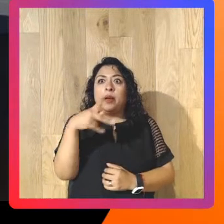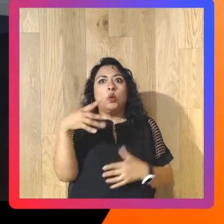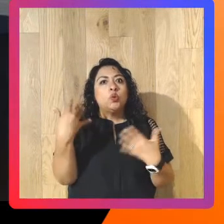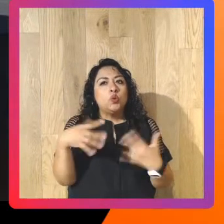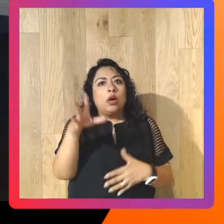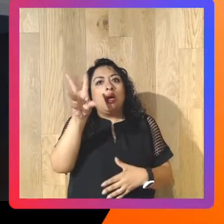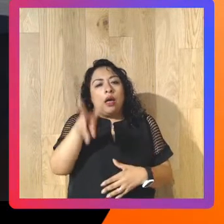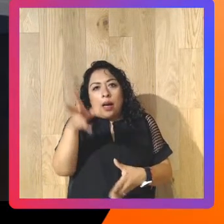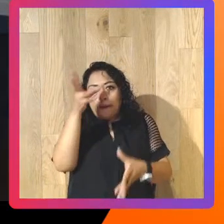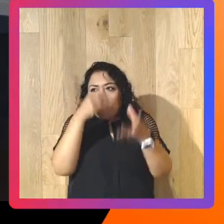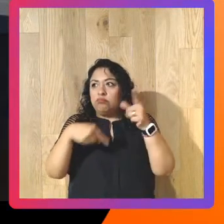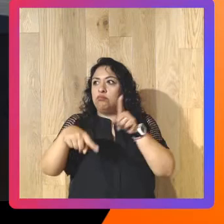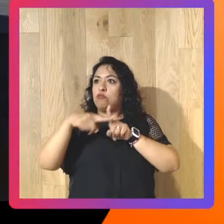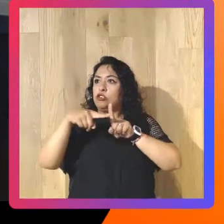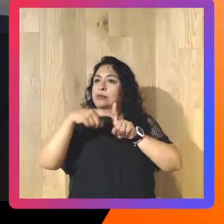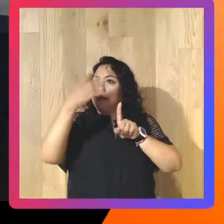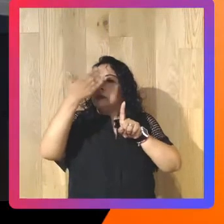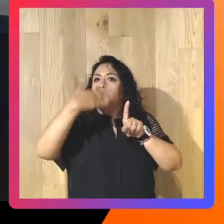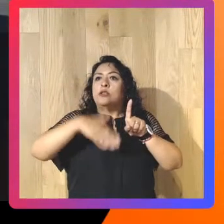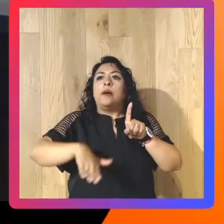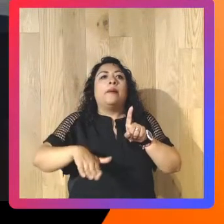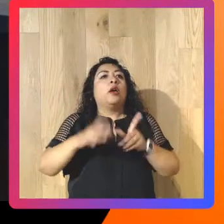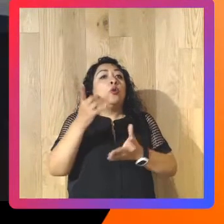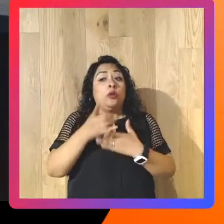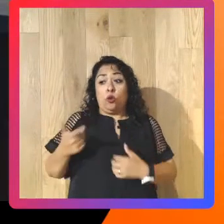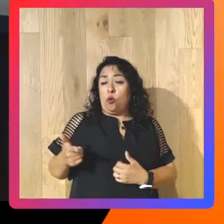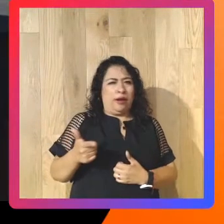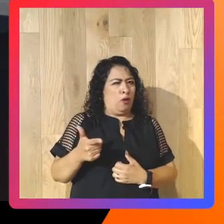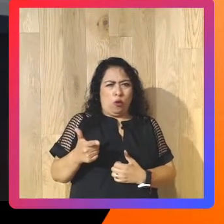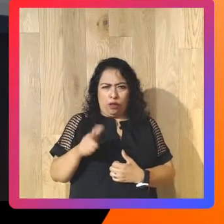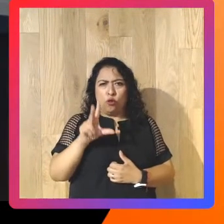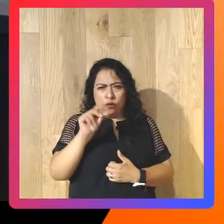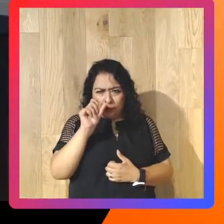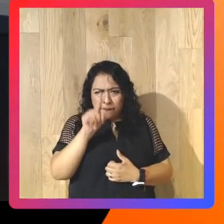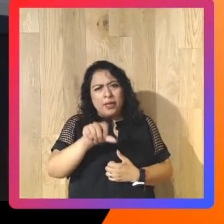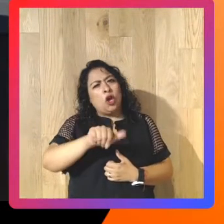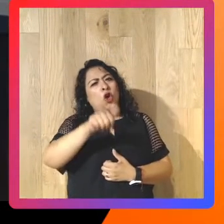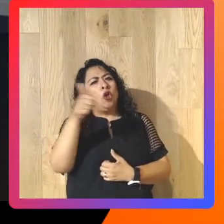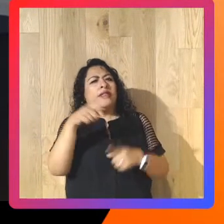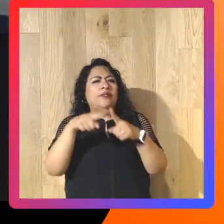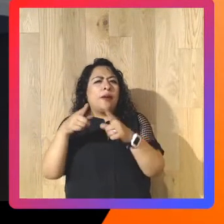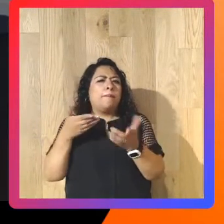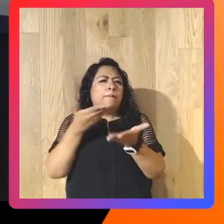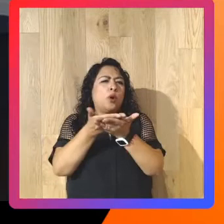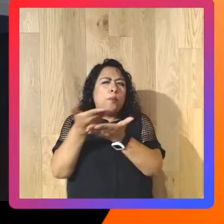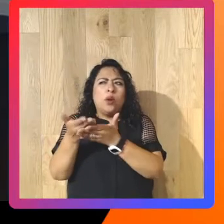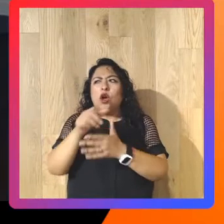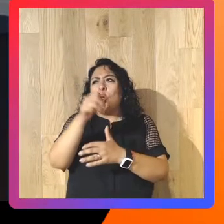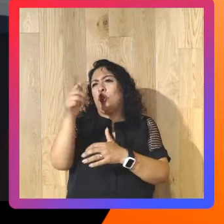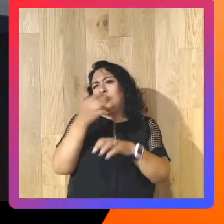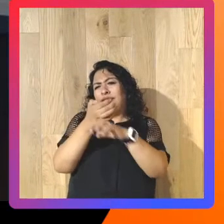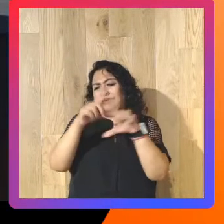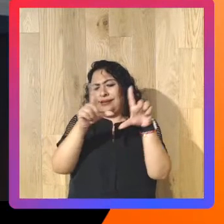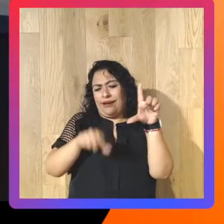enriquecedor también y qué optimista saber que no solamente Guanajuato, sino también tenemos otras iniciativas desde otras partes